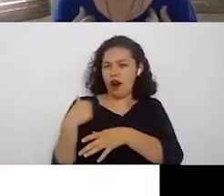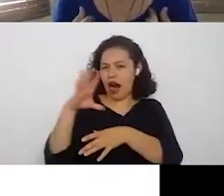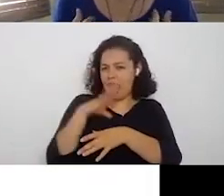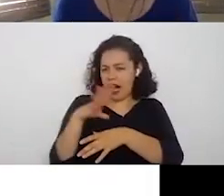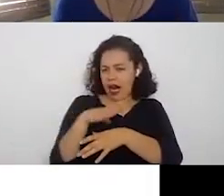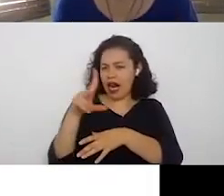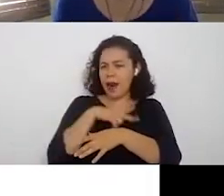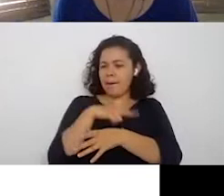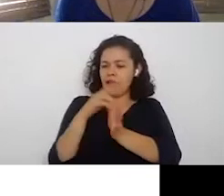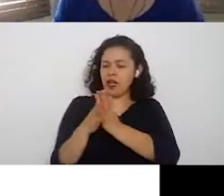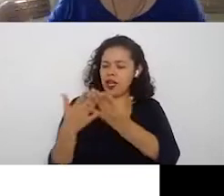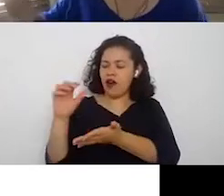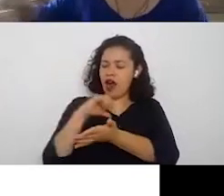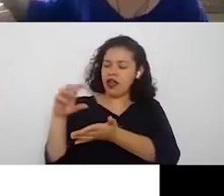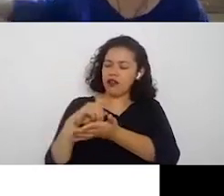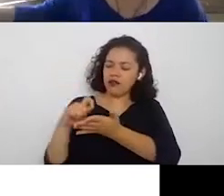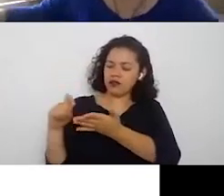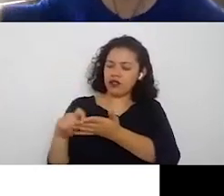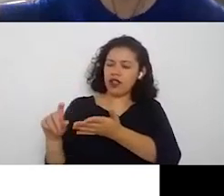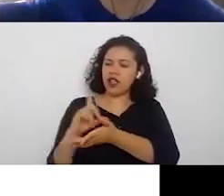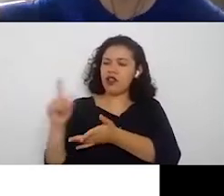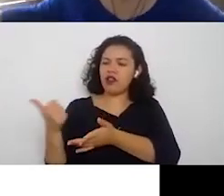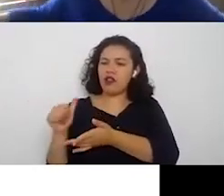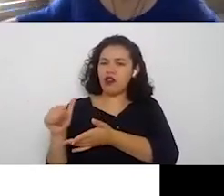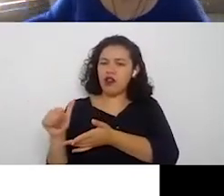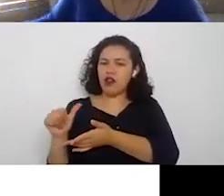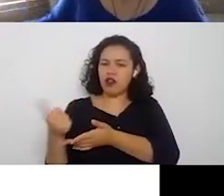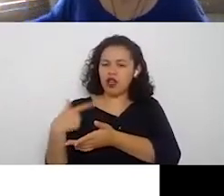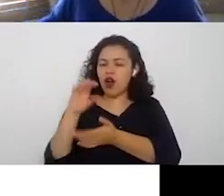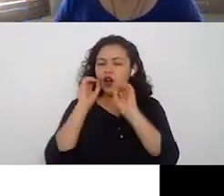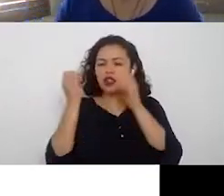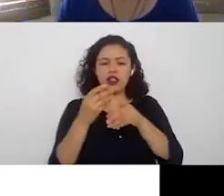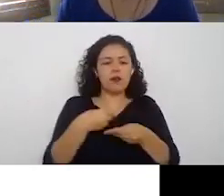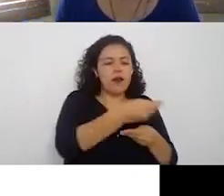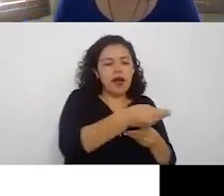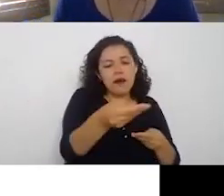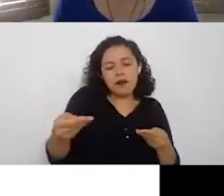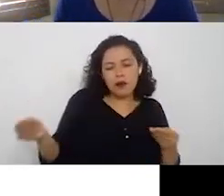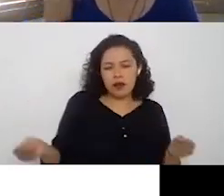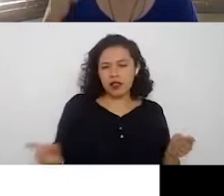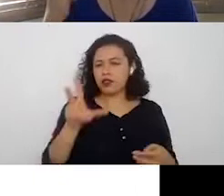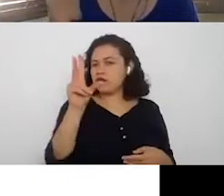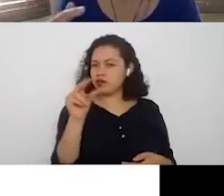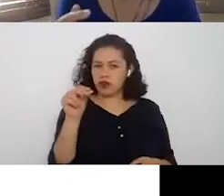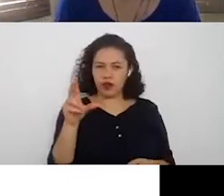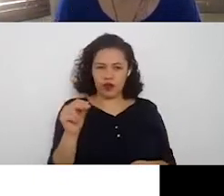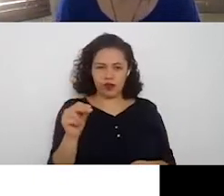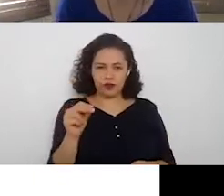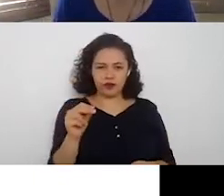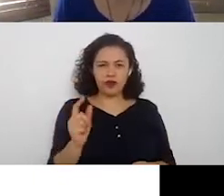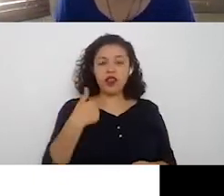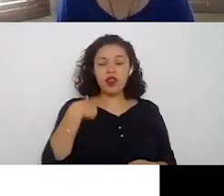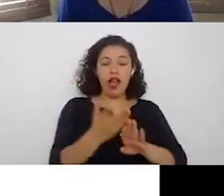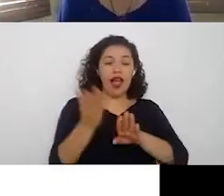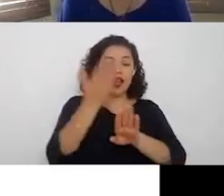mis libros, está ya repartido entre otras 2 o 3 organizaciones y yo no pedí una autorización